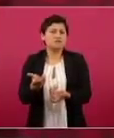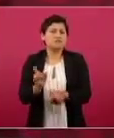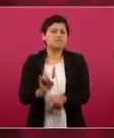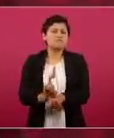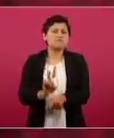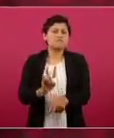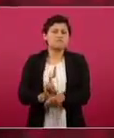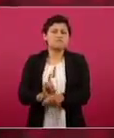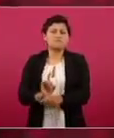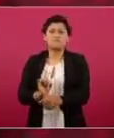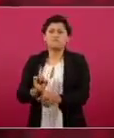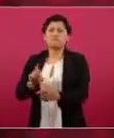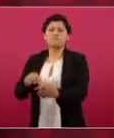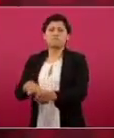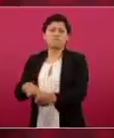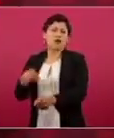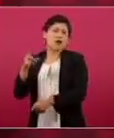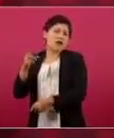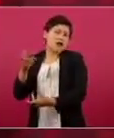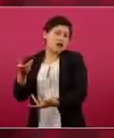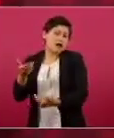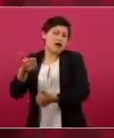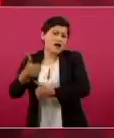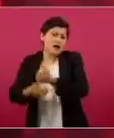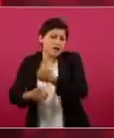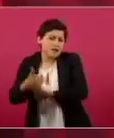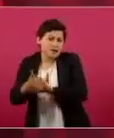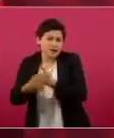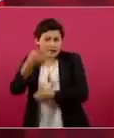llegaran a ocupar cargos.